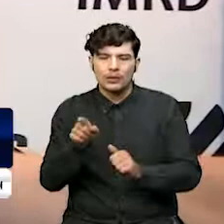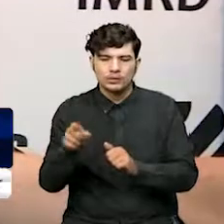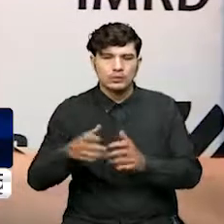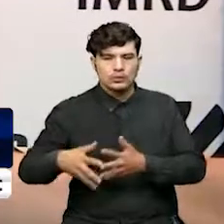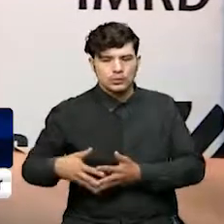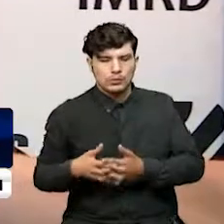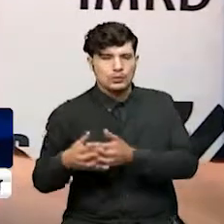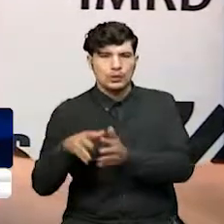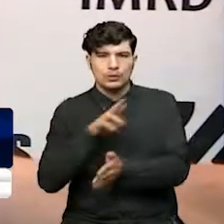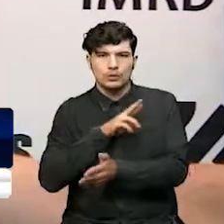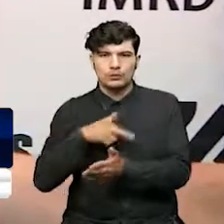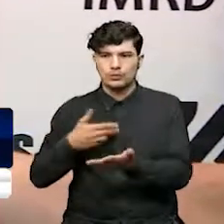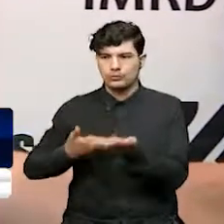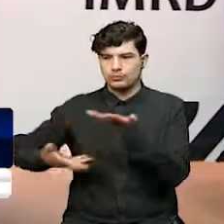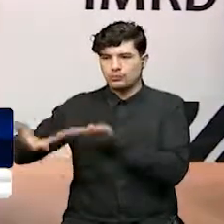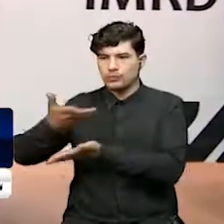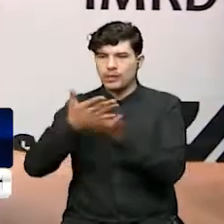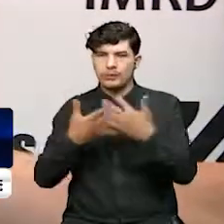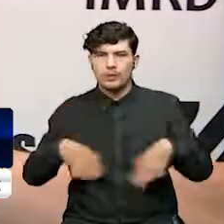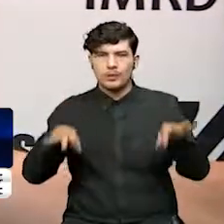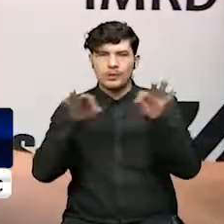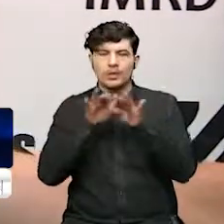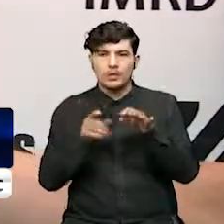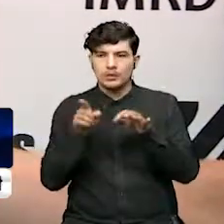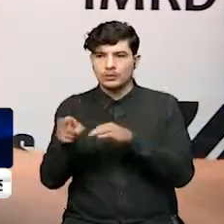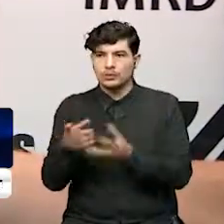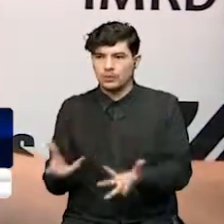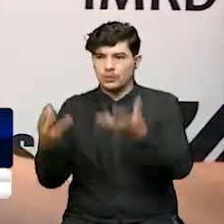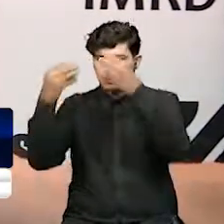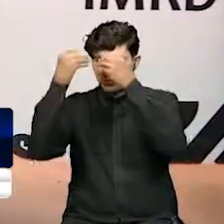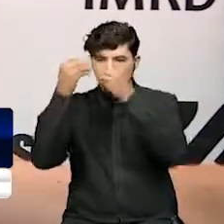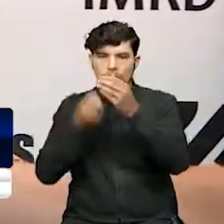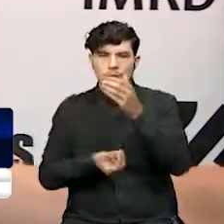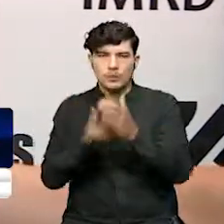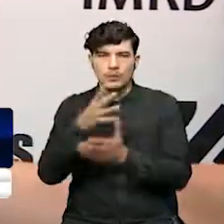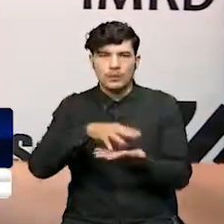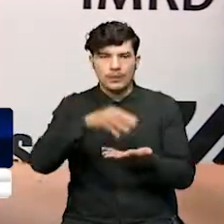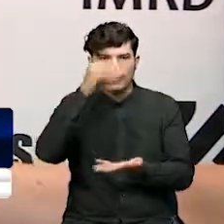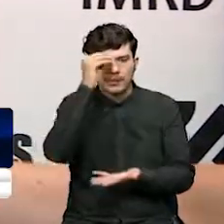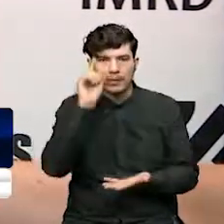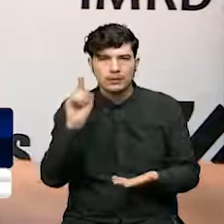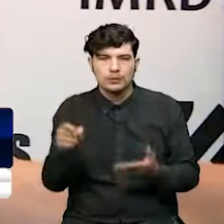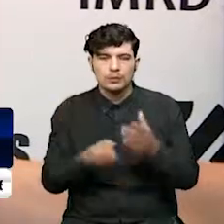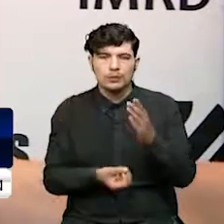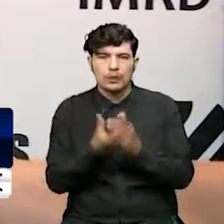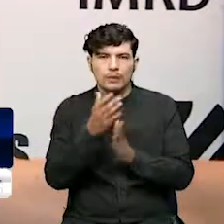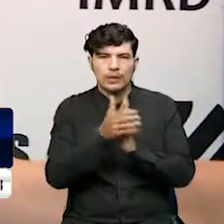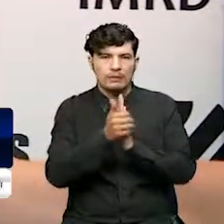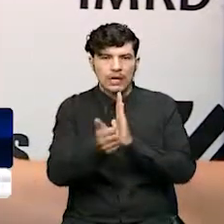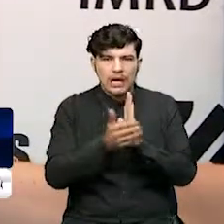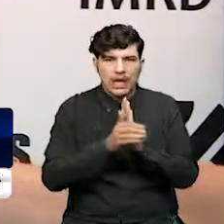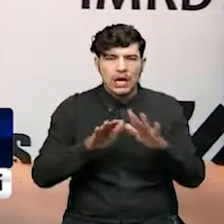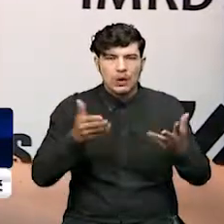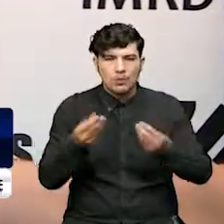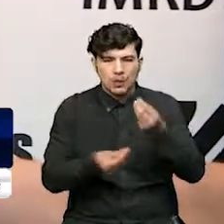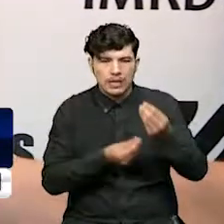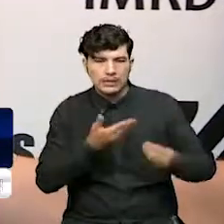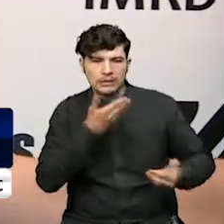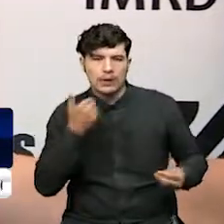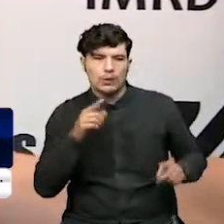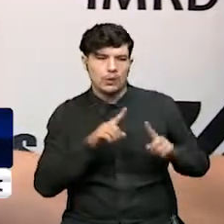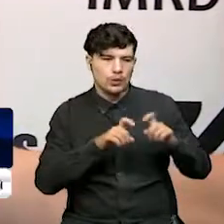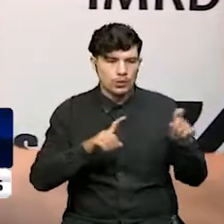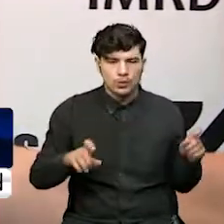y va a ser muy importante para nosotros va a tener nuevos conocimientos y aprendizajes de nuevas habilidades de cómo hacer mejor las cosas